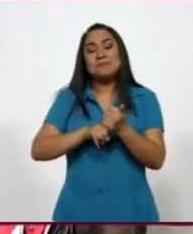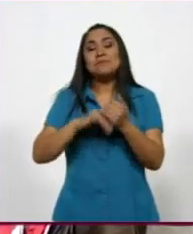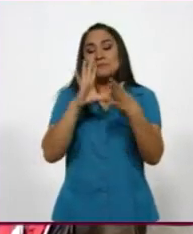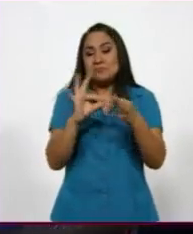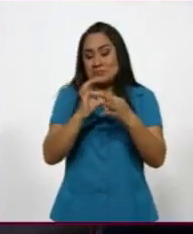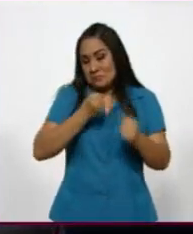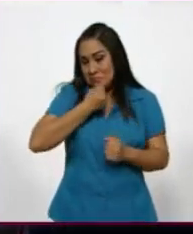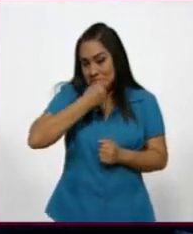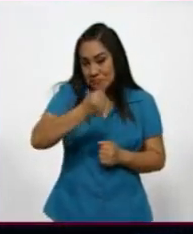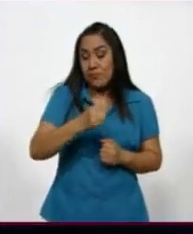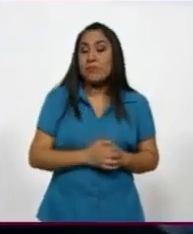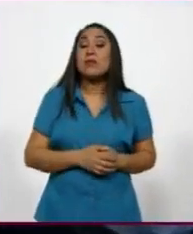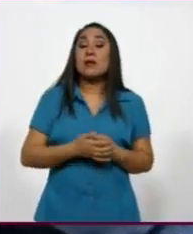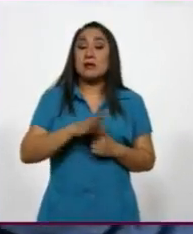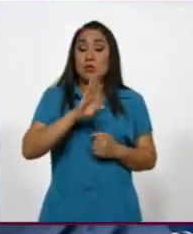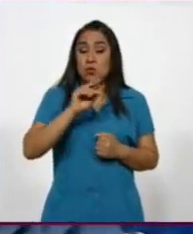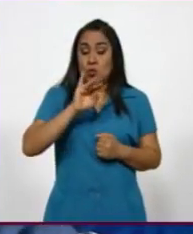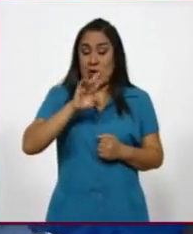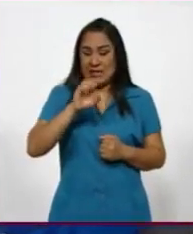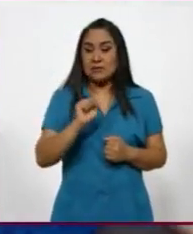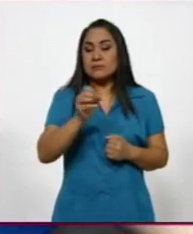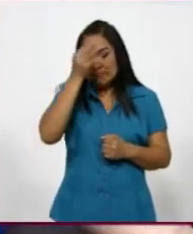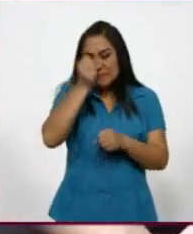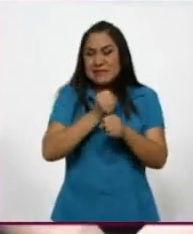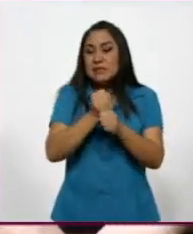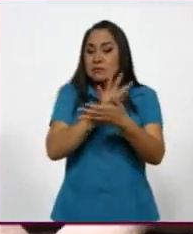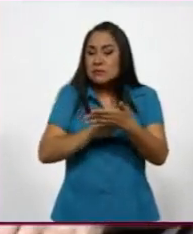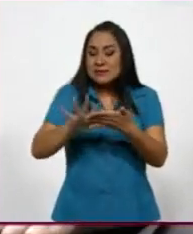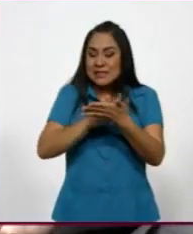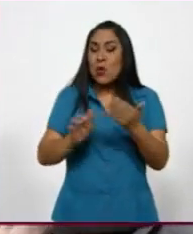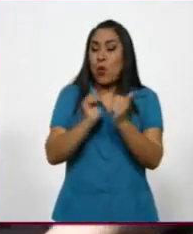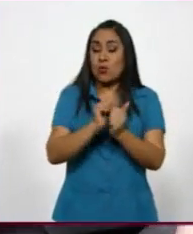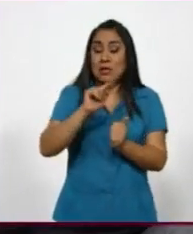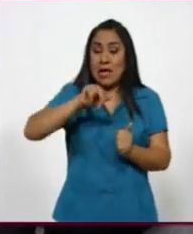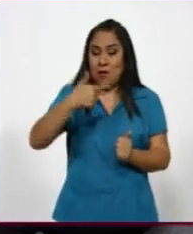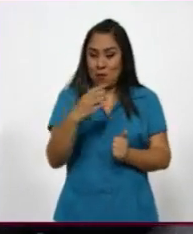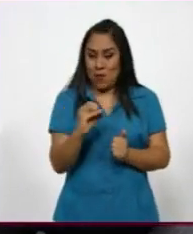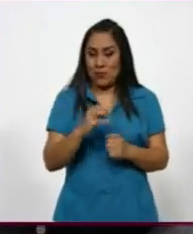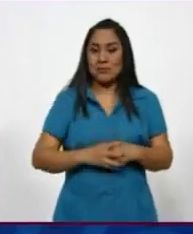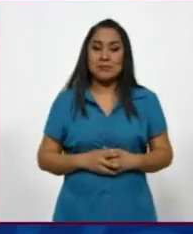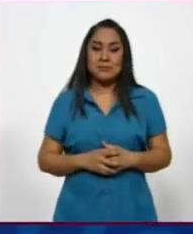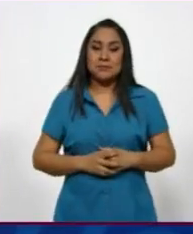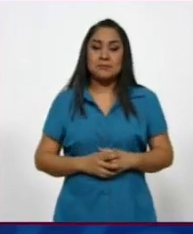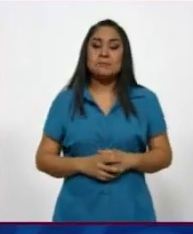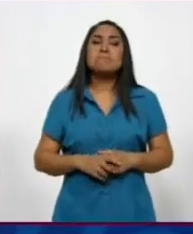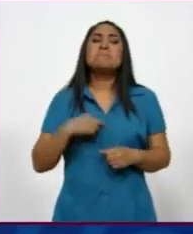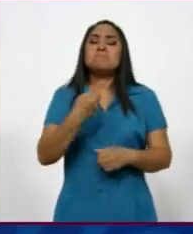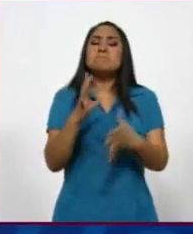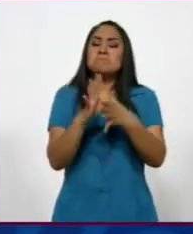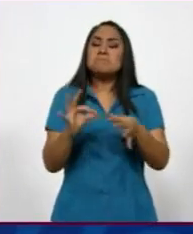de prensa, donde dicen que Borges, en un ensayo sobre literatura y tango, ya mencionaba este aspecto. Y él hablaba